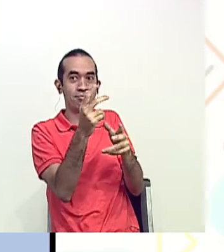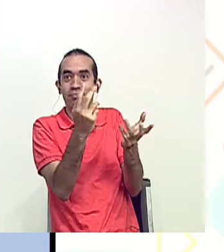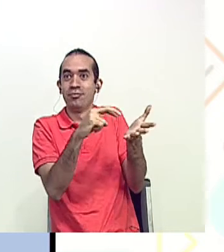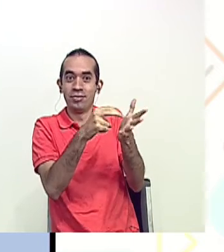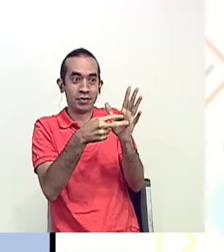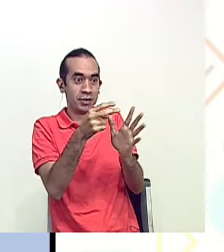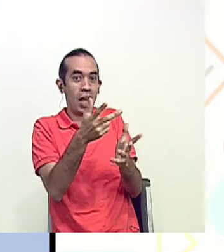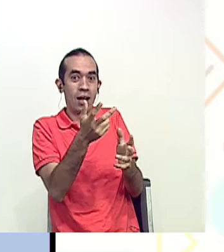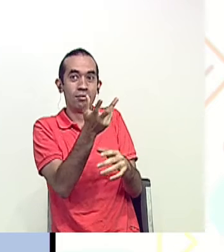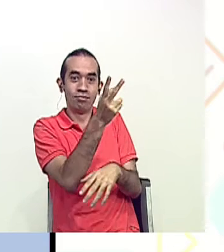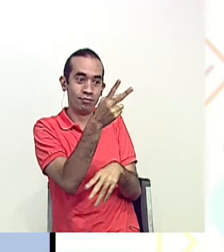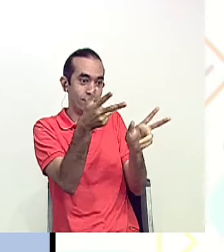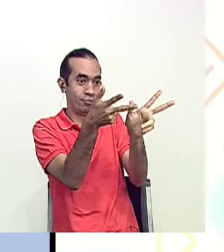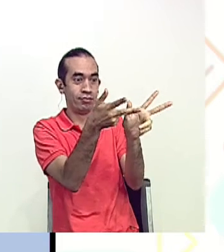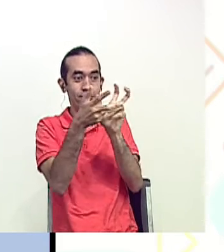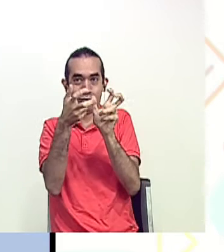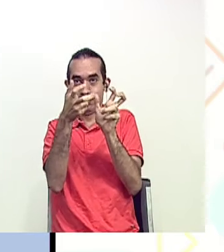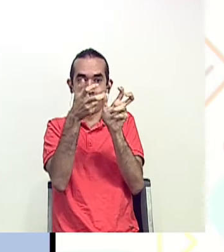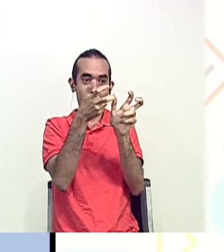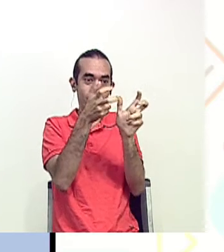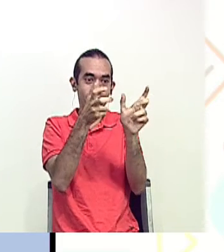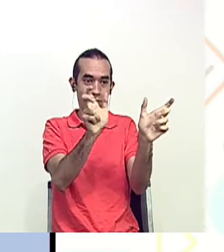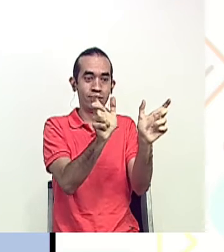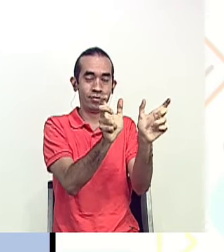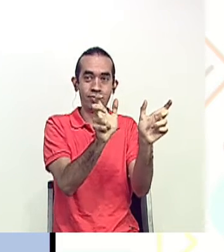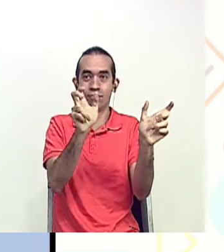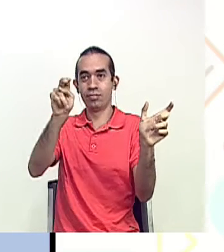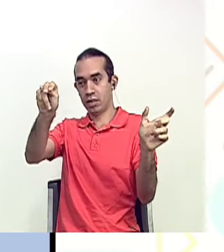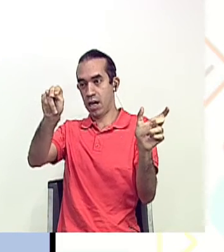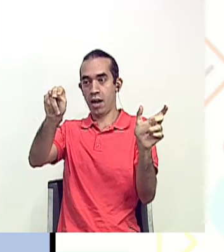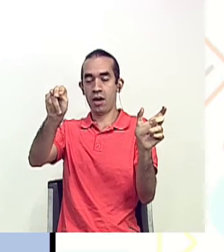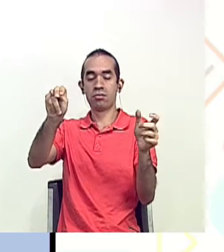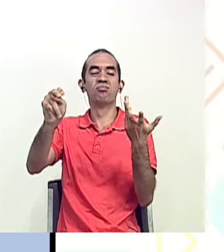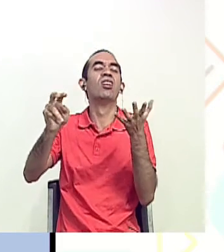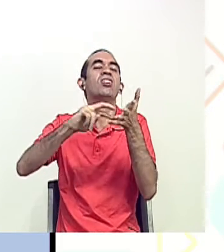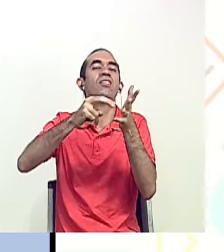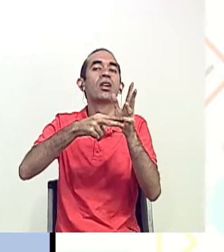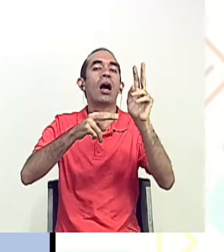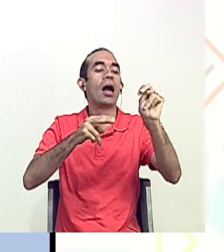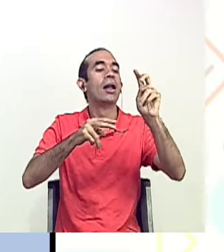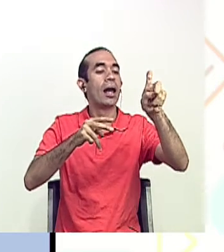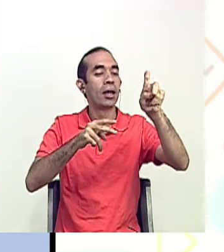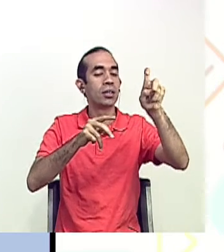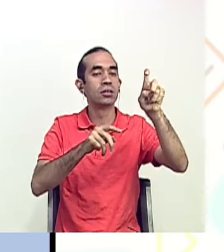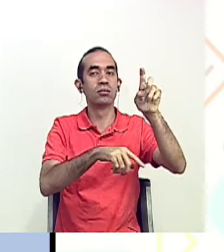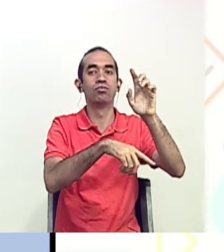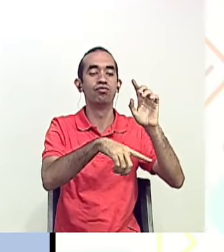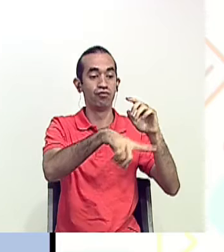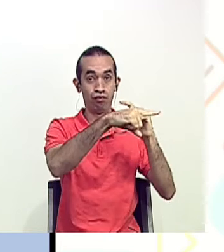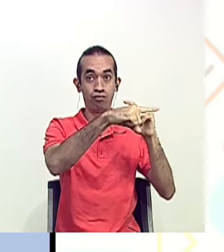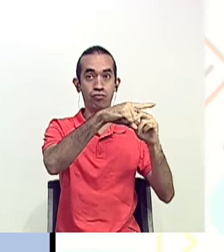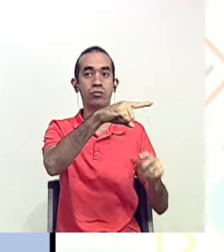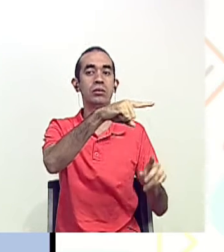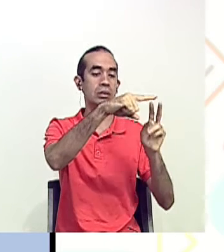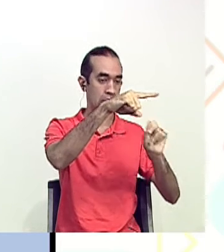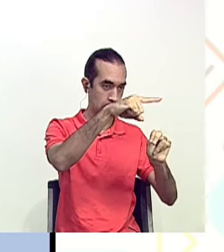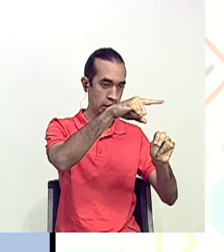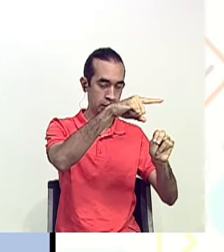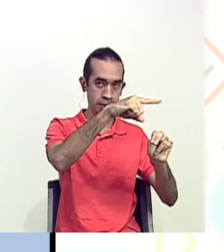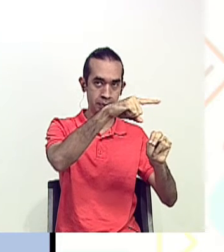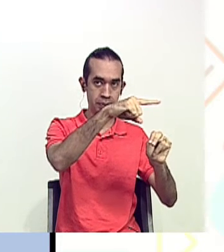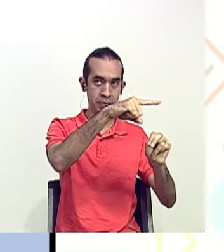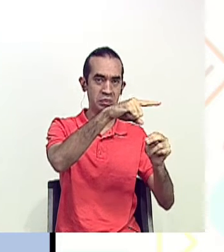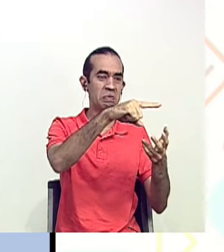expresión, cada una de ellas se divide entre ese factor común. Si dividimos